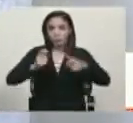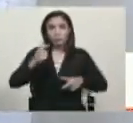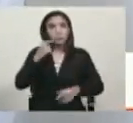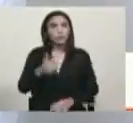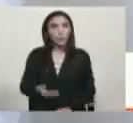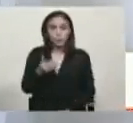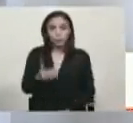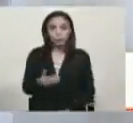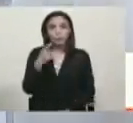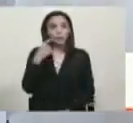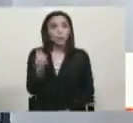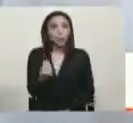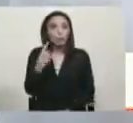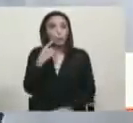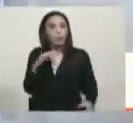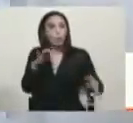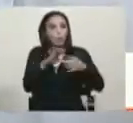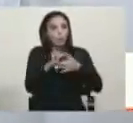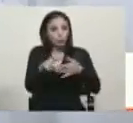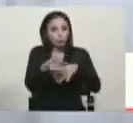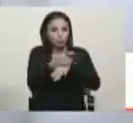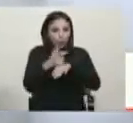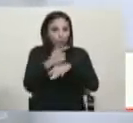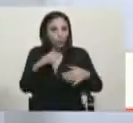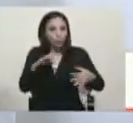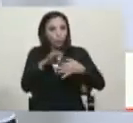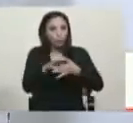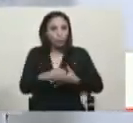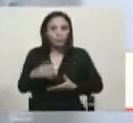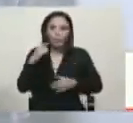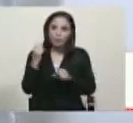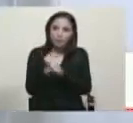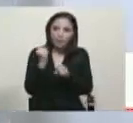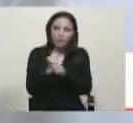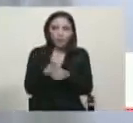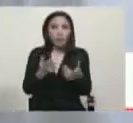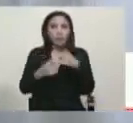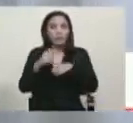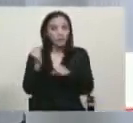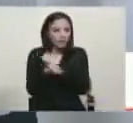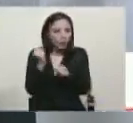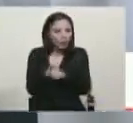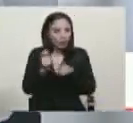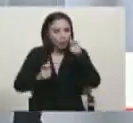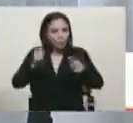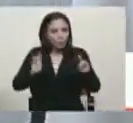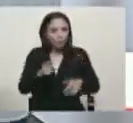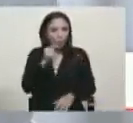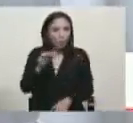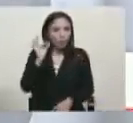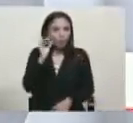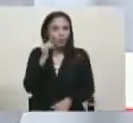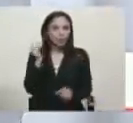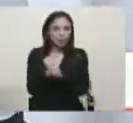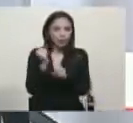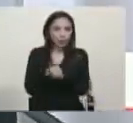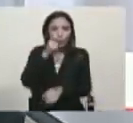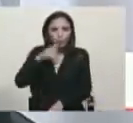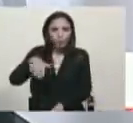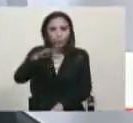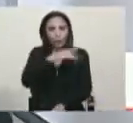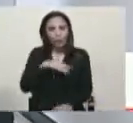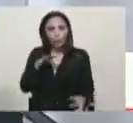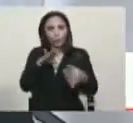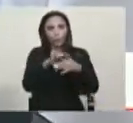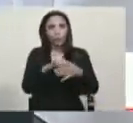importancia de tener la unión en un solo gobierno. Correcto. Y un gobierno obrero, un gobierno de los trabajadores, un gobierno del pueblo.